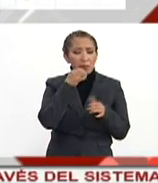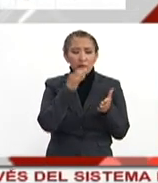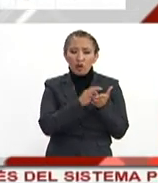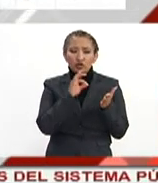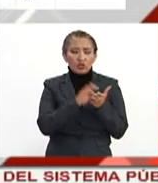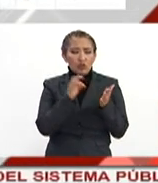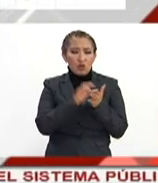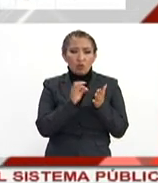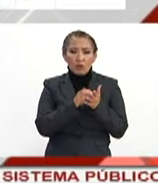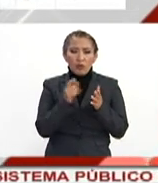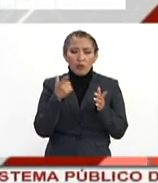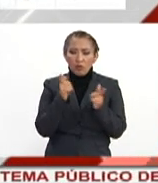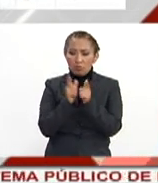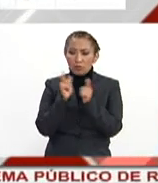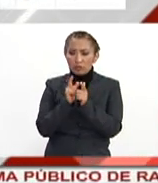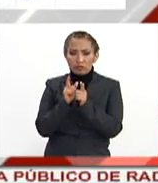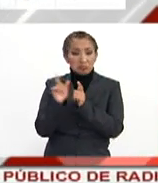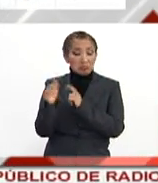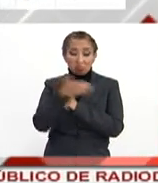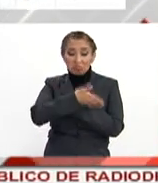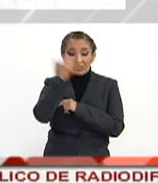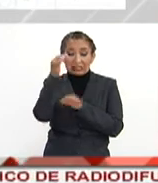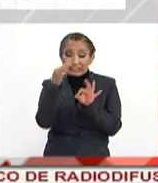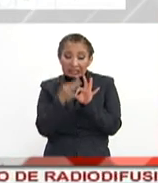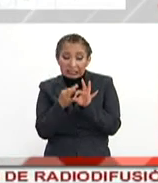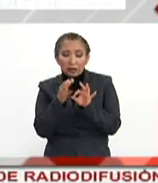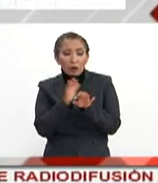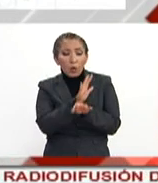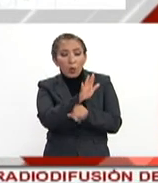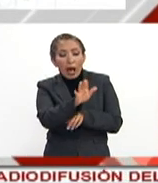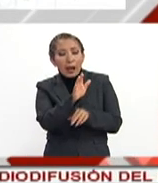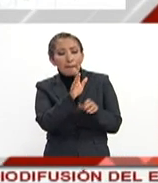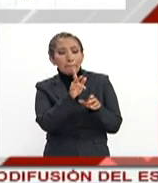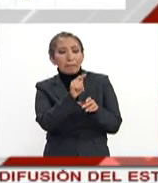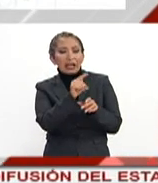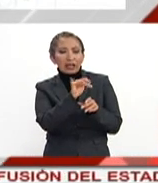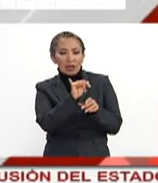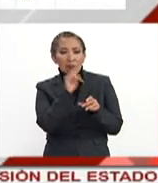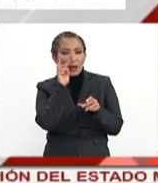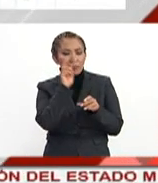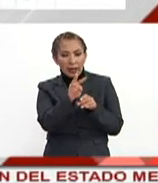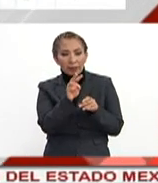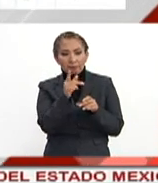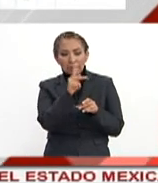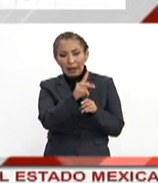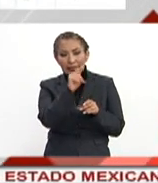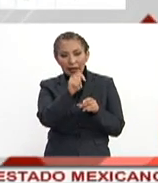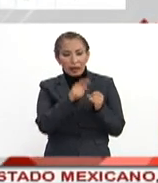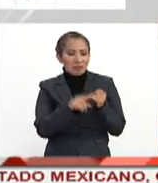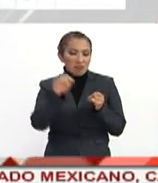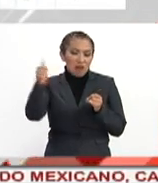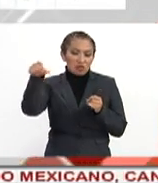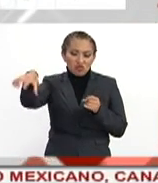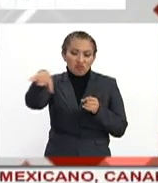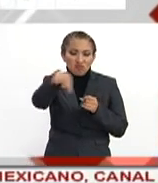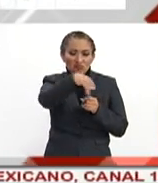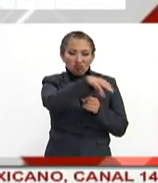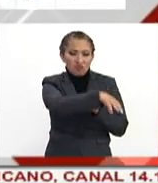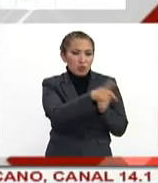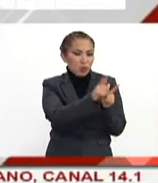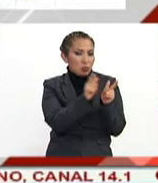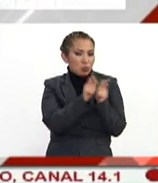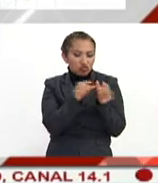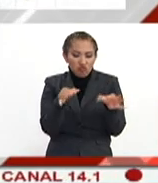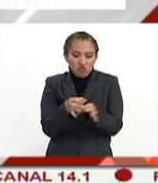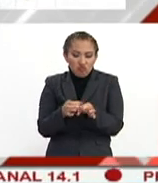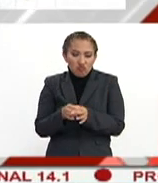puntos a la oposición. No sabemos exactamente a qué partido, pero aquí estaría incluido el PT y otros